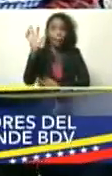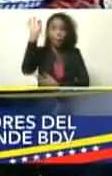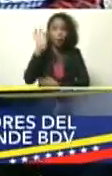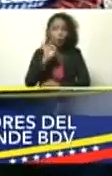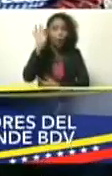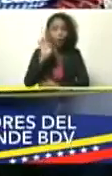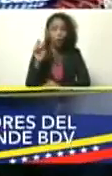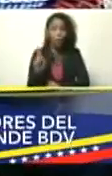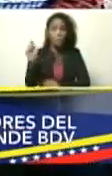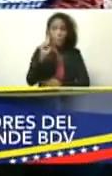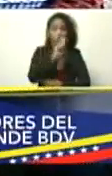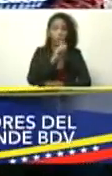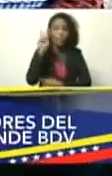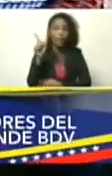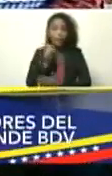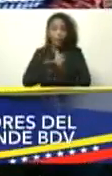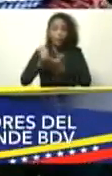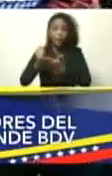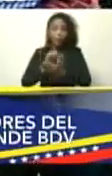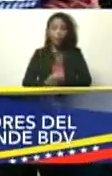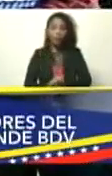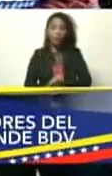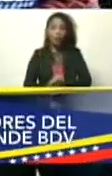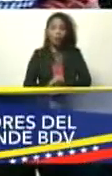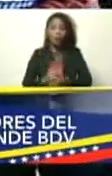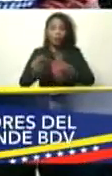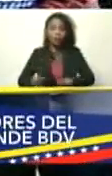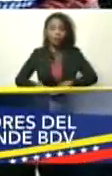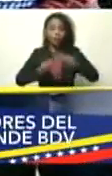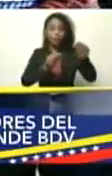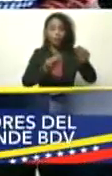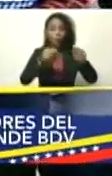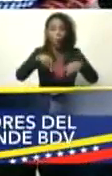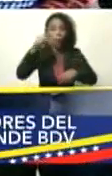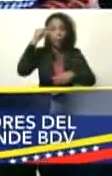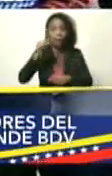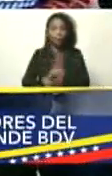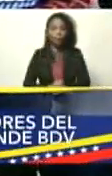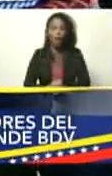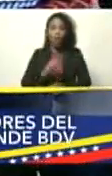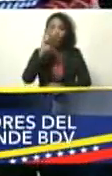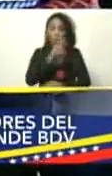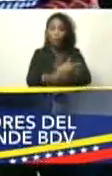1.33% mensual de ese crédito, pero se están entregando en el día de hoy